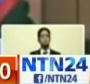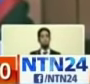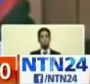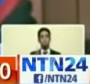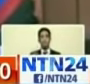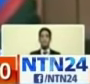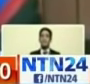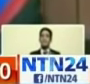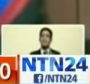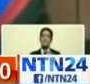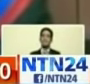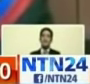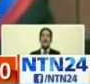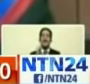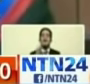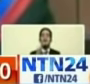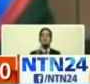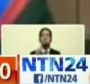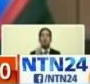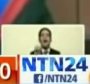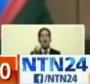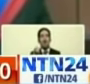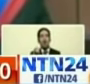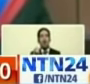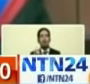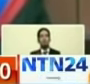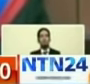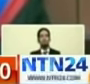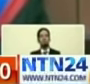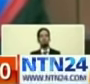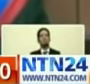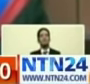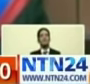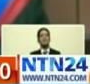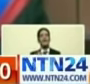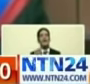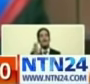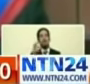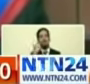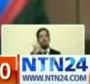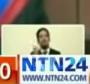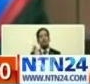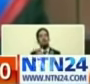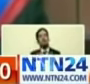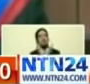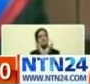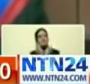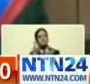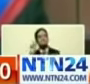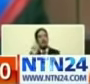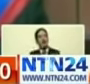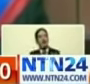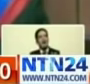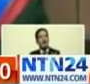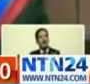Representantes de la FAO, representantes de ACNUR, UNICEF, del PNUDE.